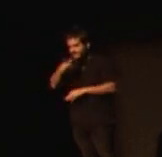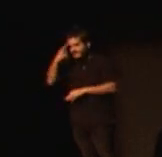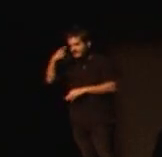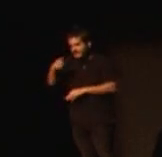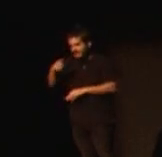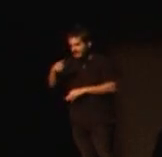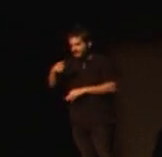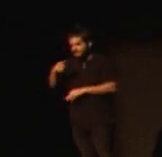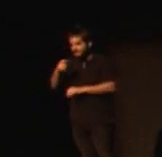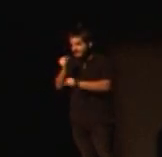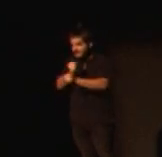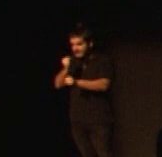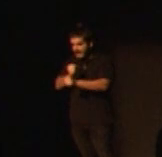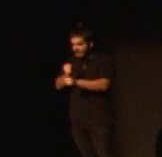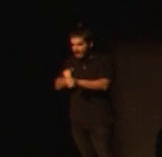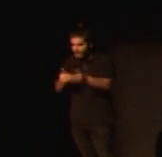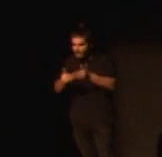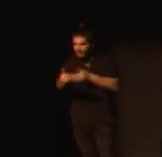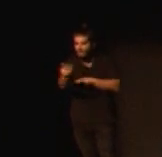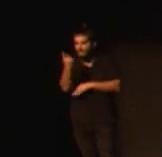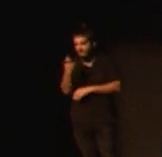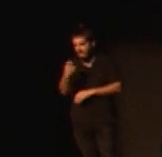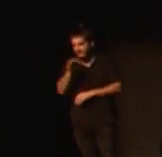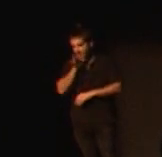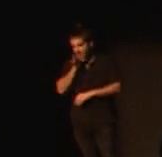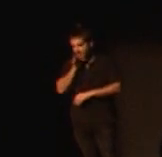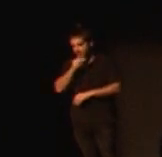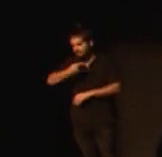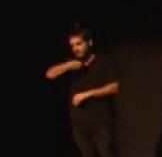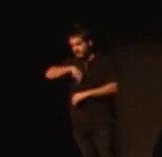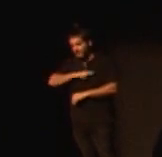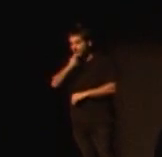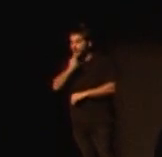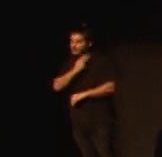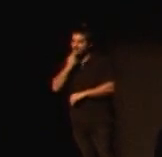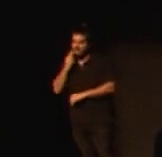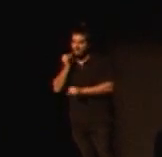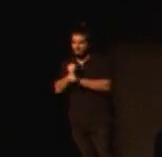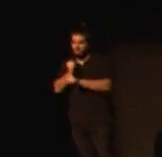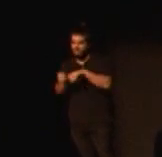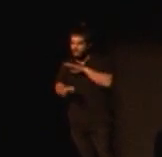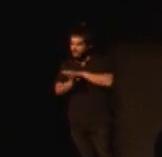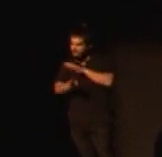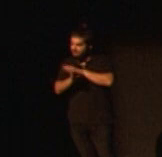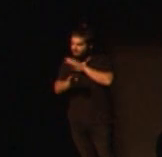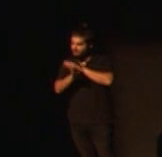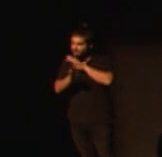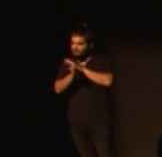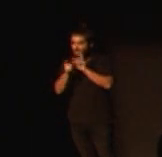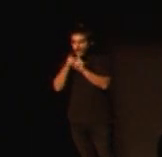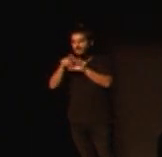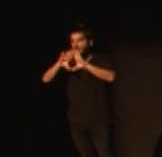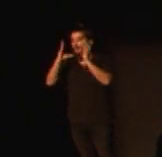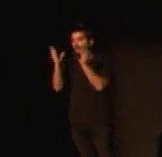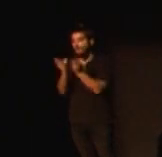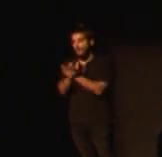al trabajo que aún queda por hacer. Desde Fundación GMP nos comprometemos a seguir trabajando incansablemente para crear un mundo más